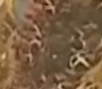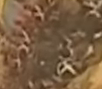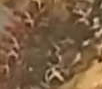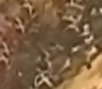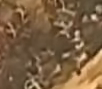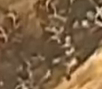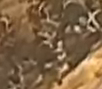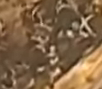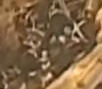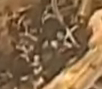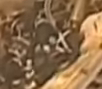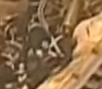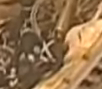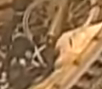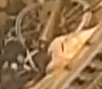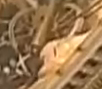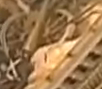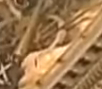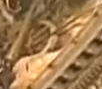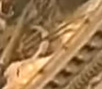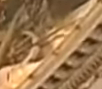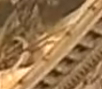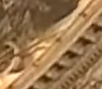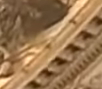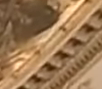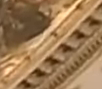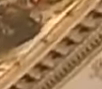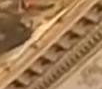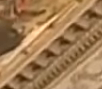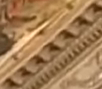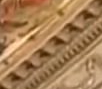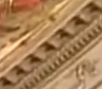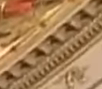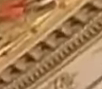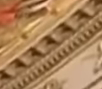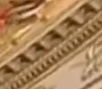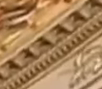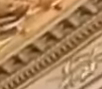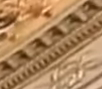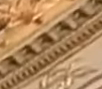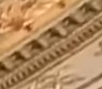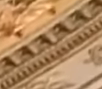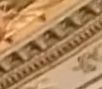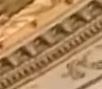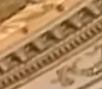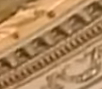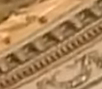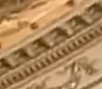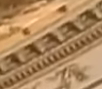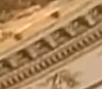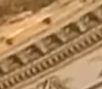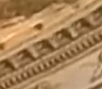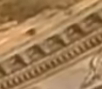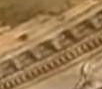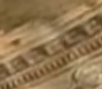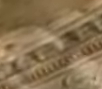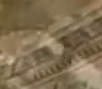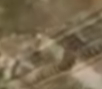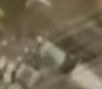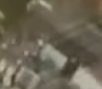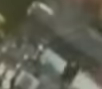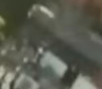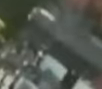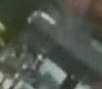Poder Popular. En la norma se destaca además lo referido a la ley del Plan de la Patria, que será referencia jurídica para la